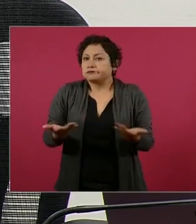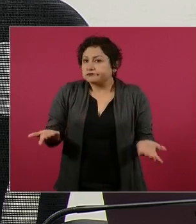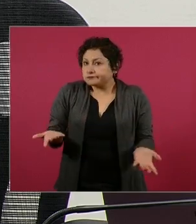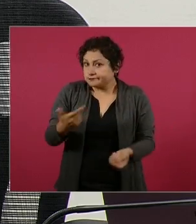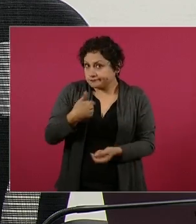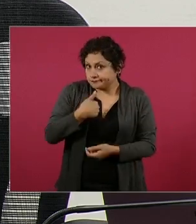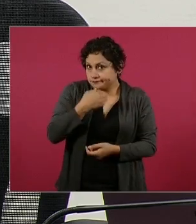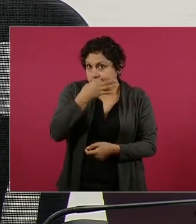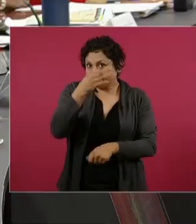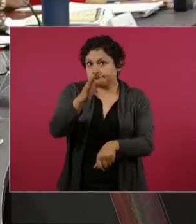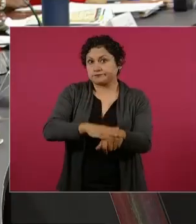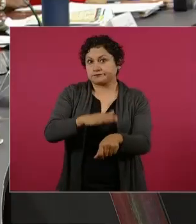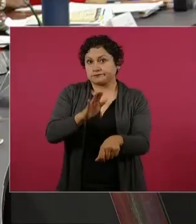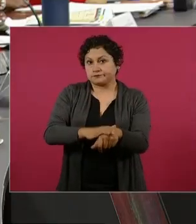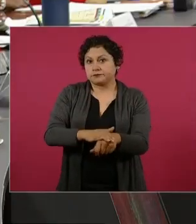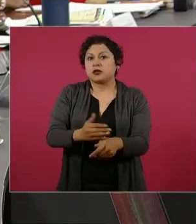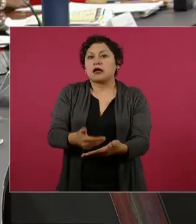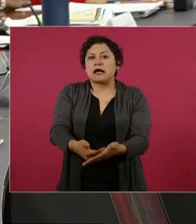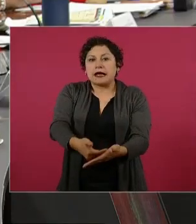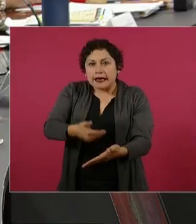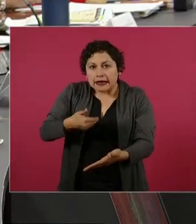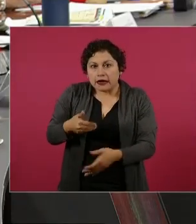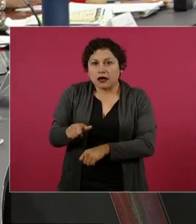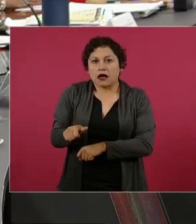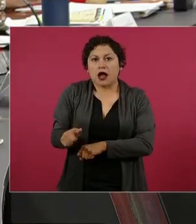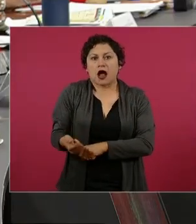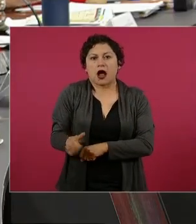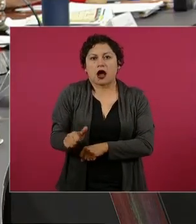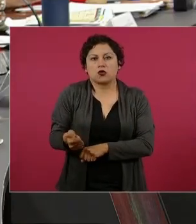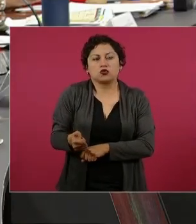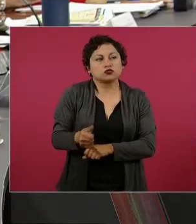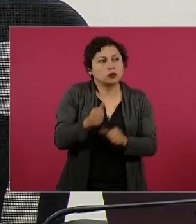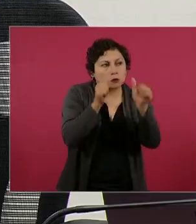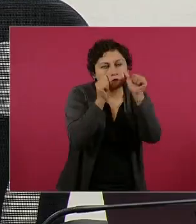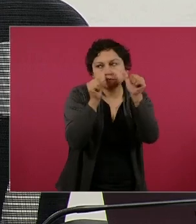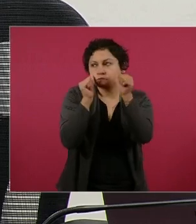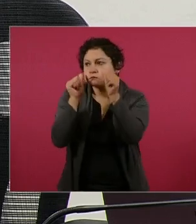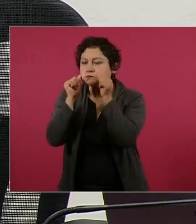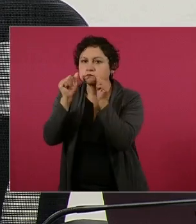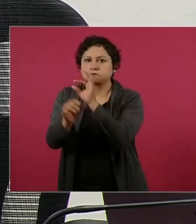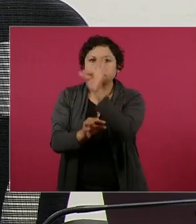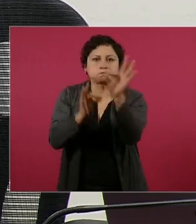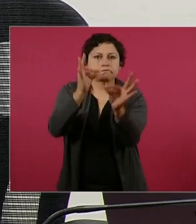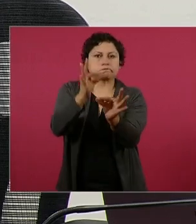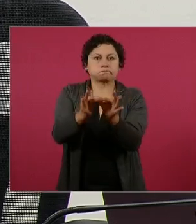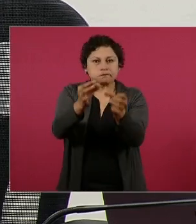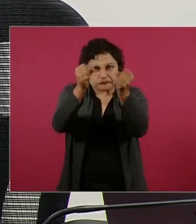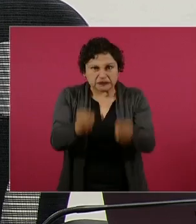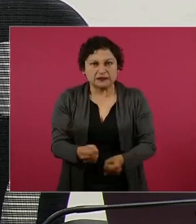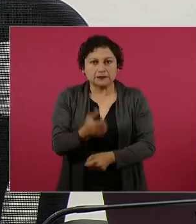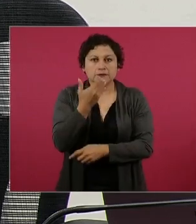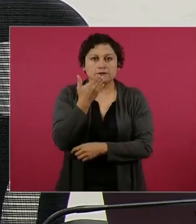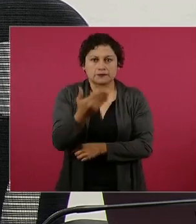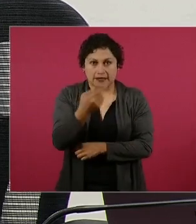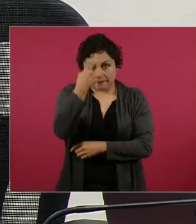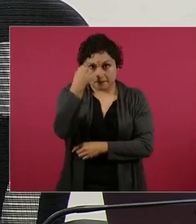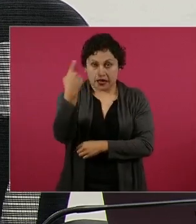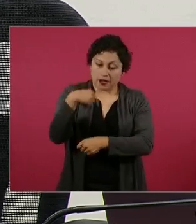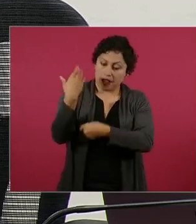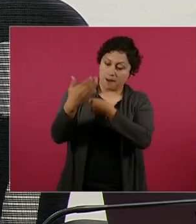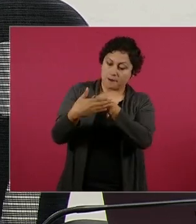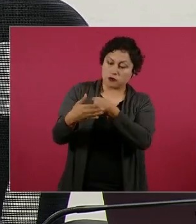que dar la garantía de que va a ser un sistema altamente seguro y que debe de comunicar la prevención